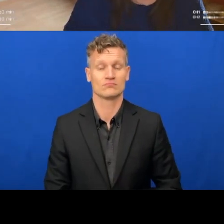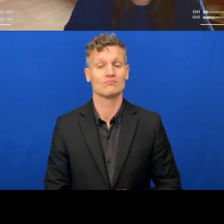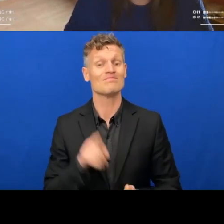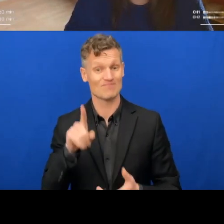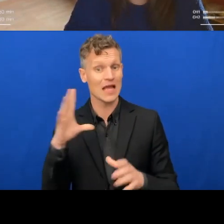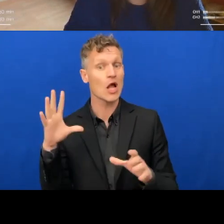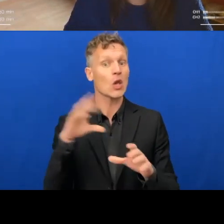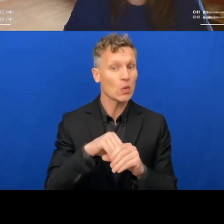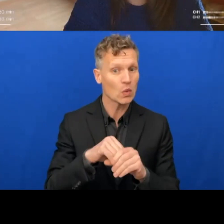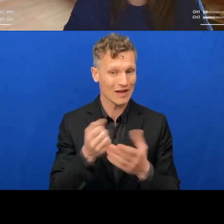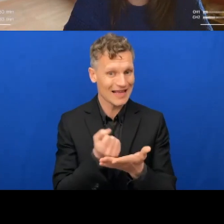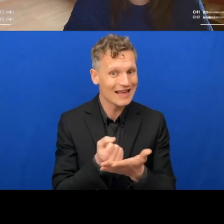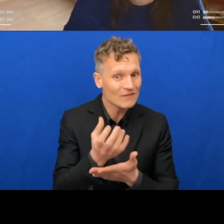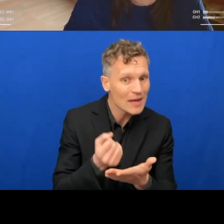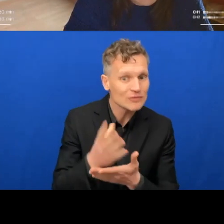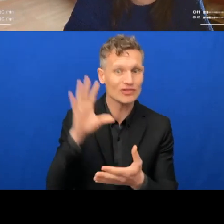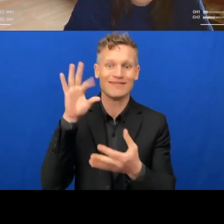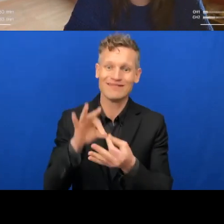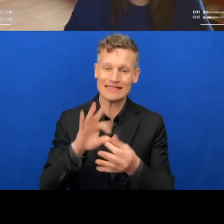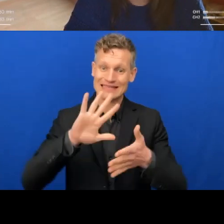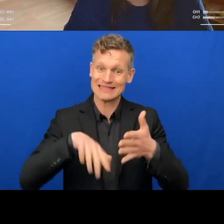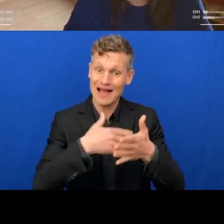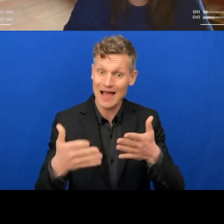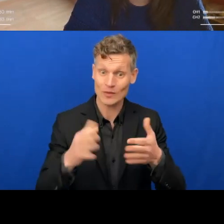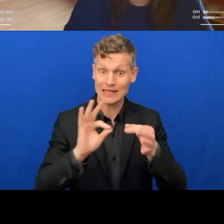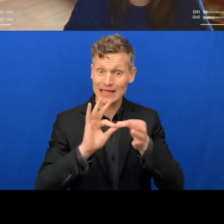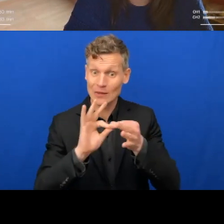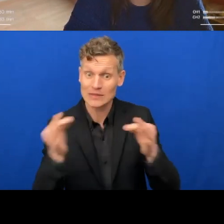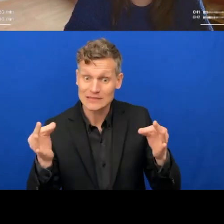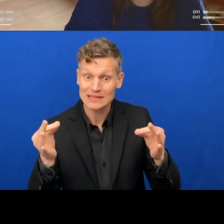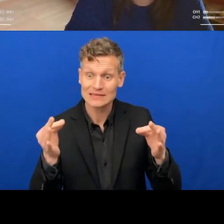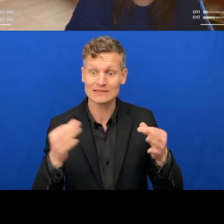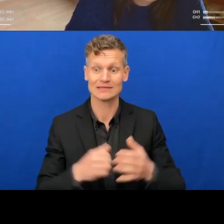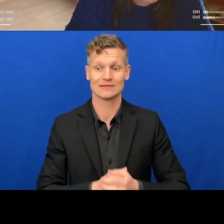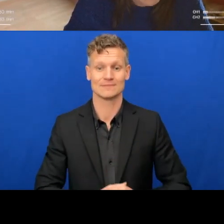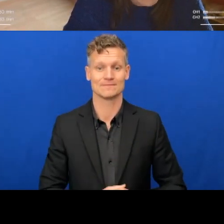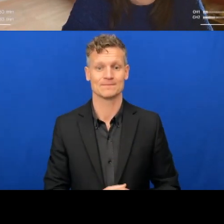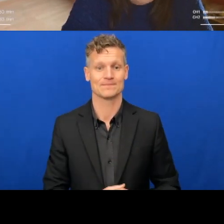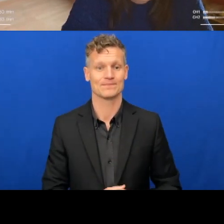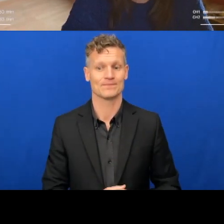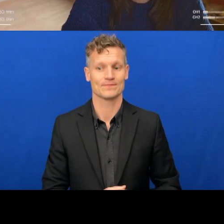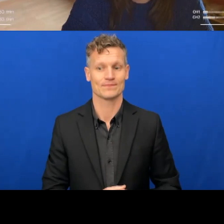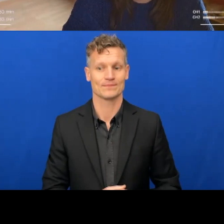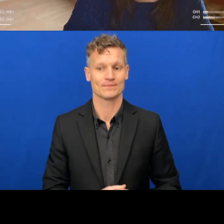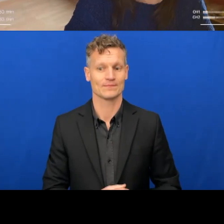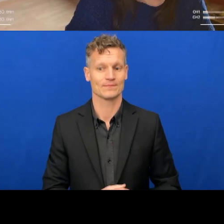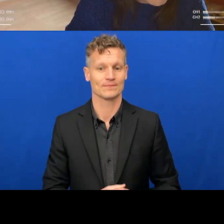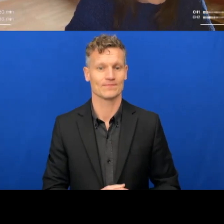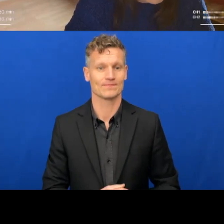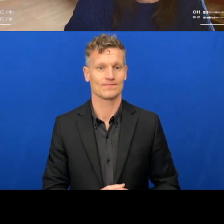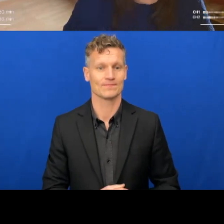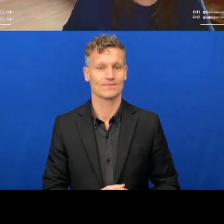que ahora se incluye también lingüística de lenguas de signos en